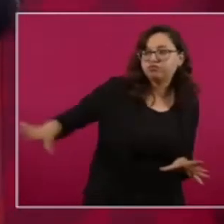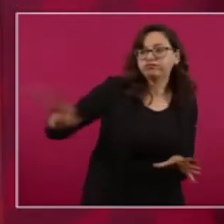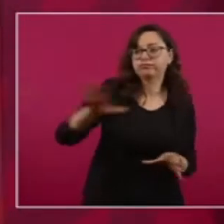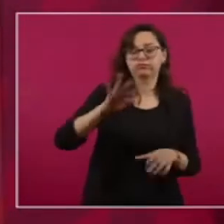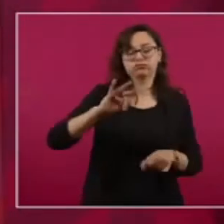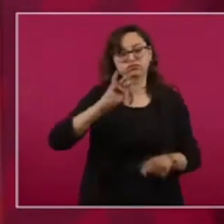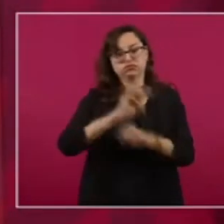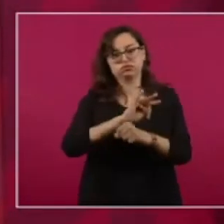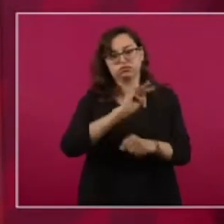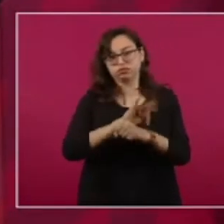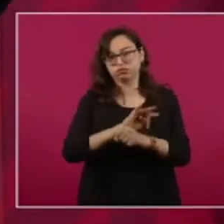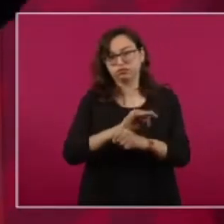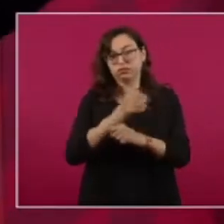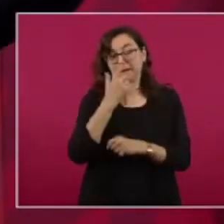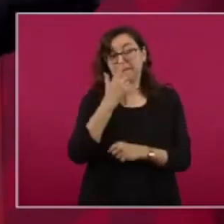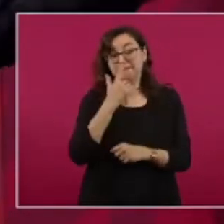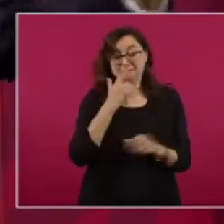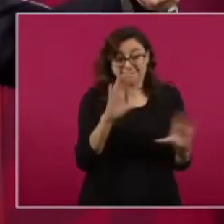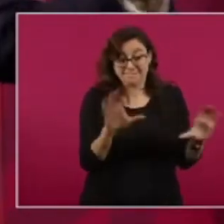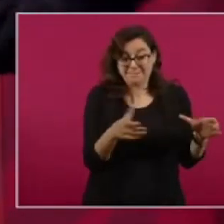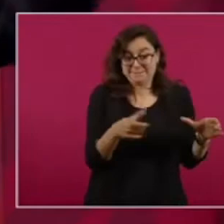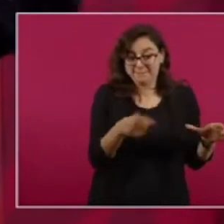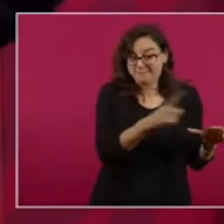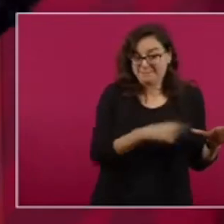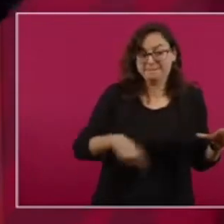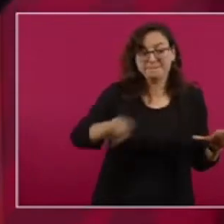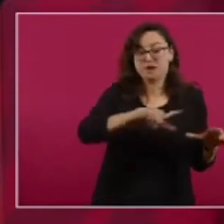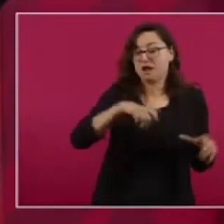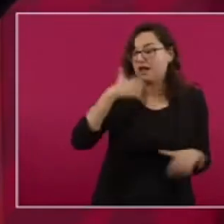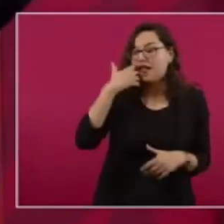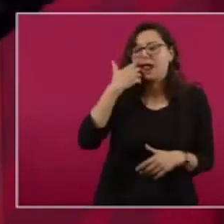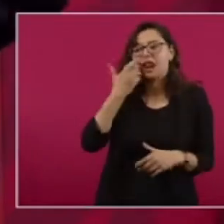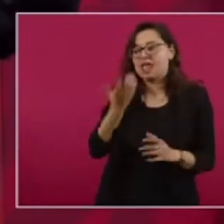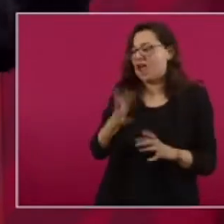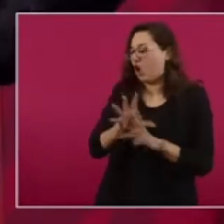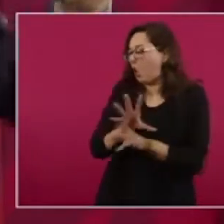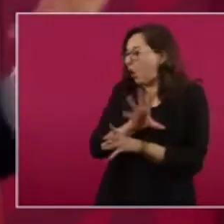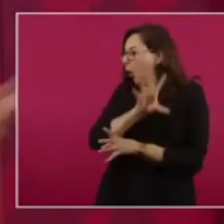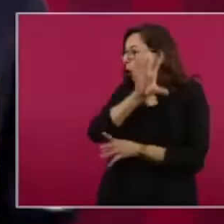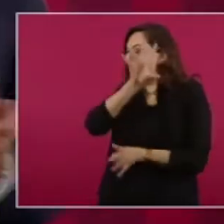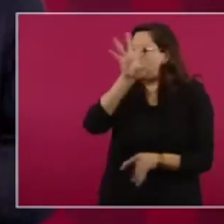porque el propósito era que la Mancha Negra